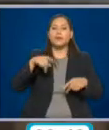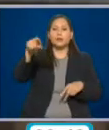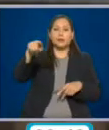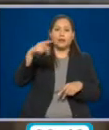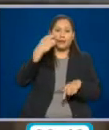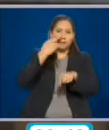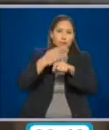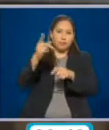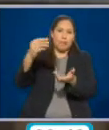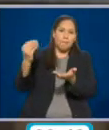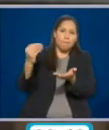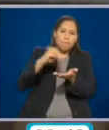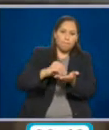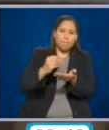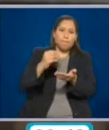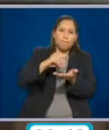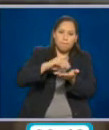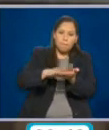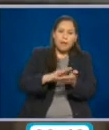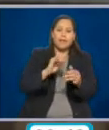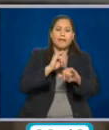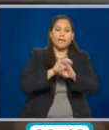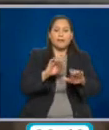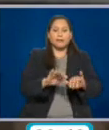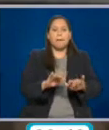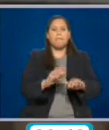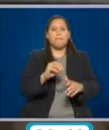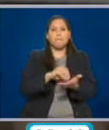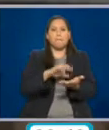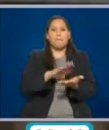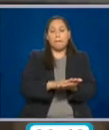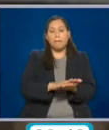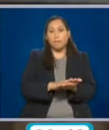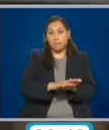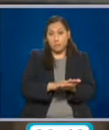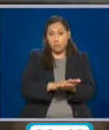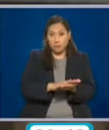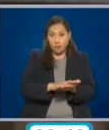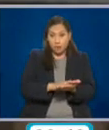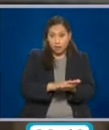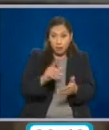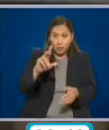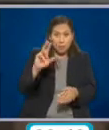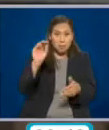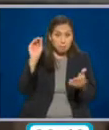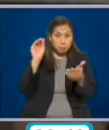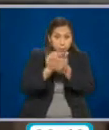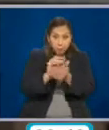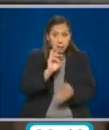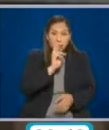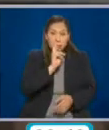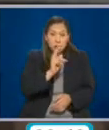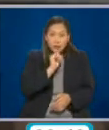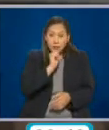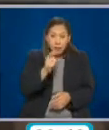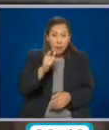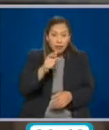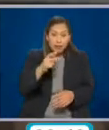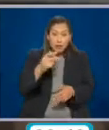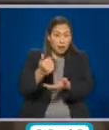esta información, ¿no? Quien la tiene en Internet. Si no procede, si no le dan respuesta o la respuesta